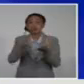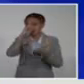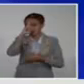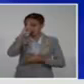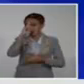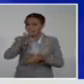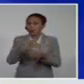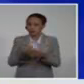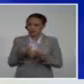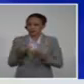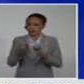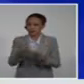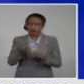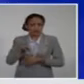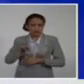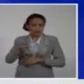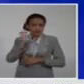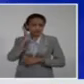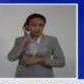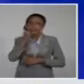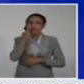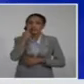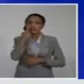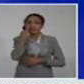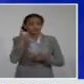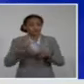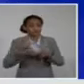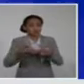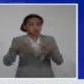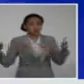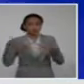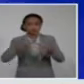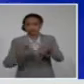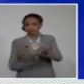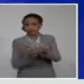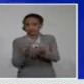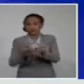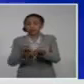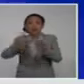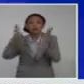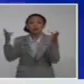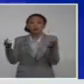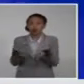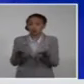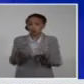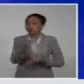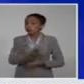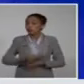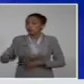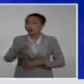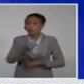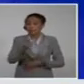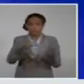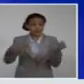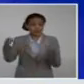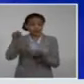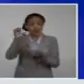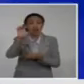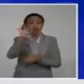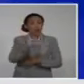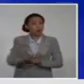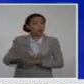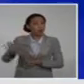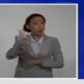realmente explican la explosión que ha habido en el mundo, que incluso el continente europeo ha tenido